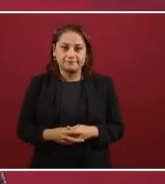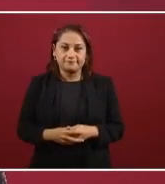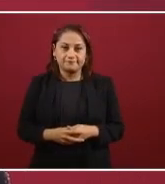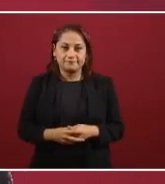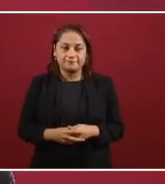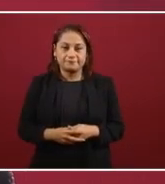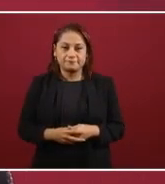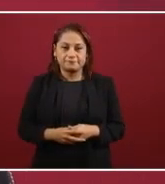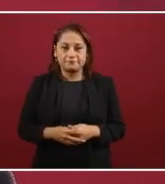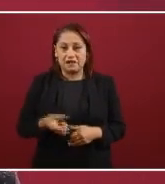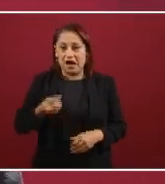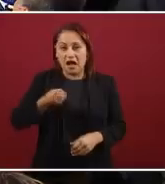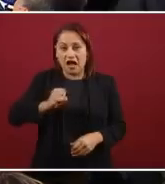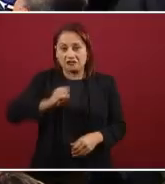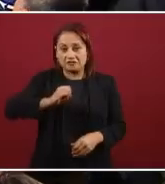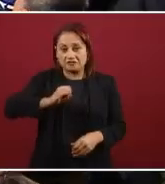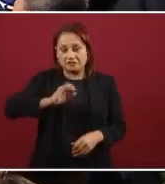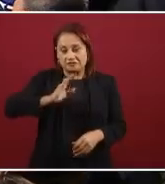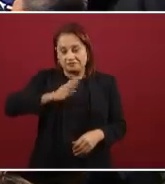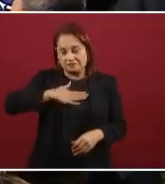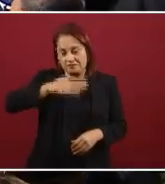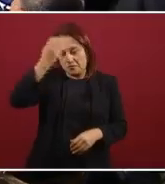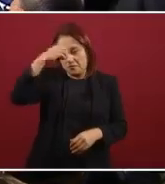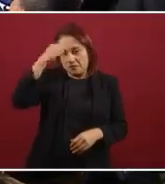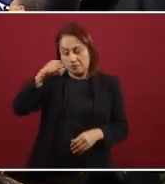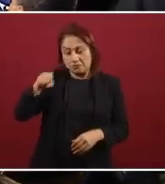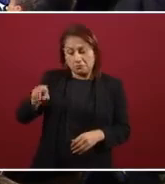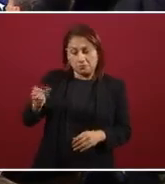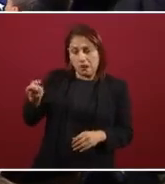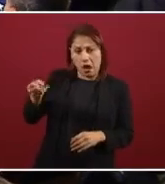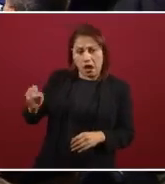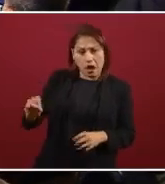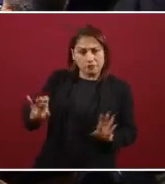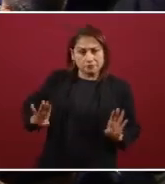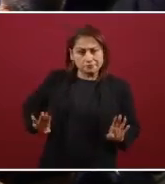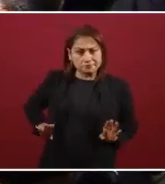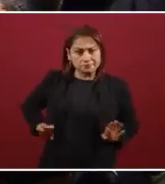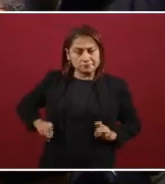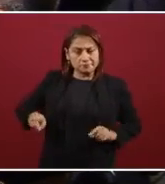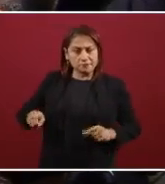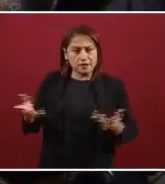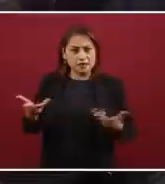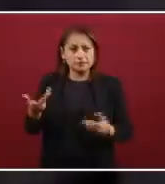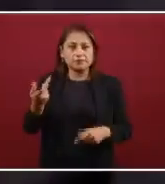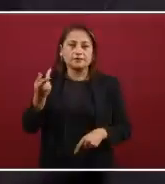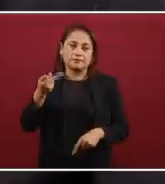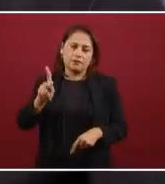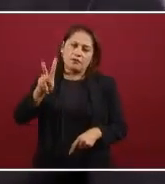una forma de actuar, pero no se vale el